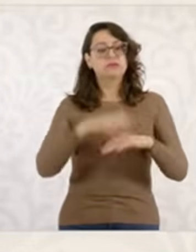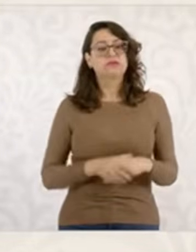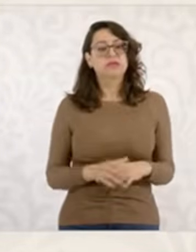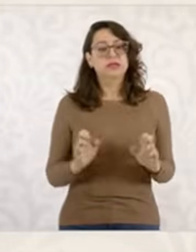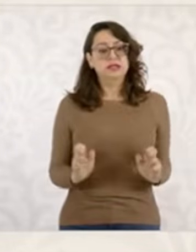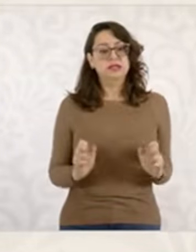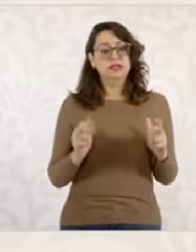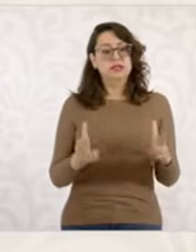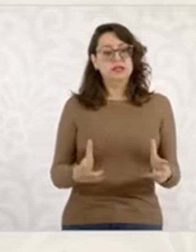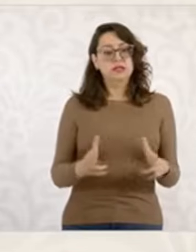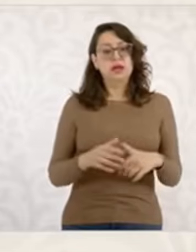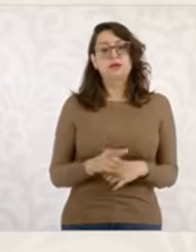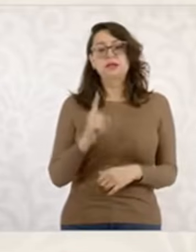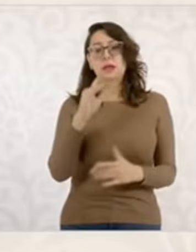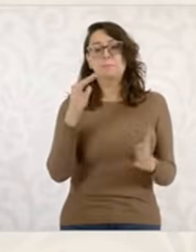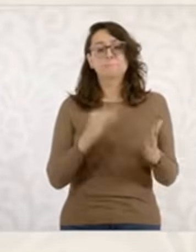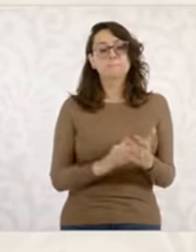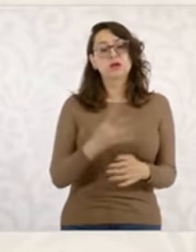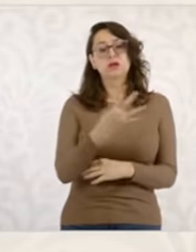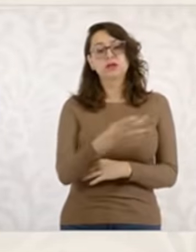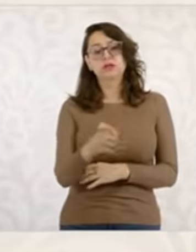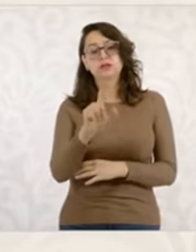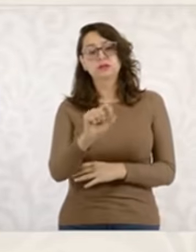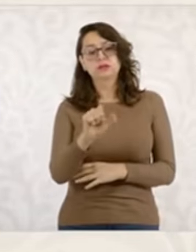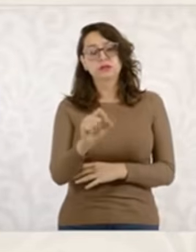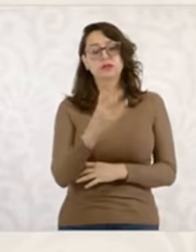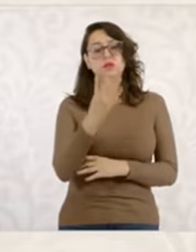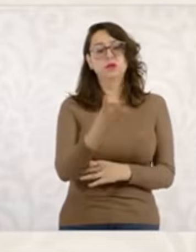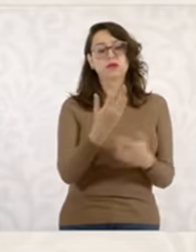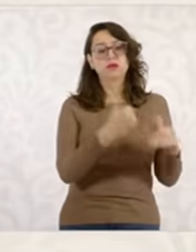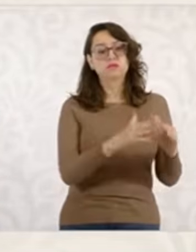Tapachula, Chiapas, 1,424 viviendas.